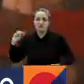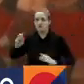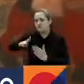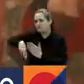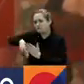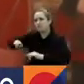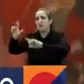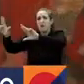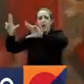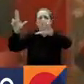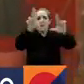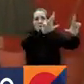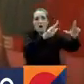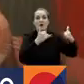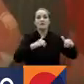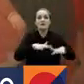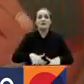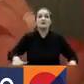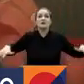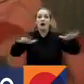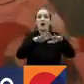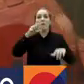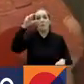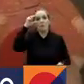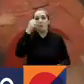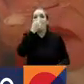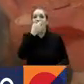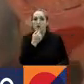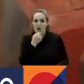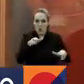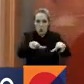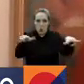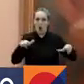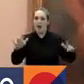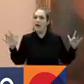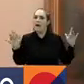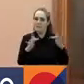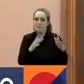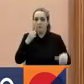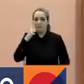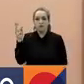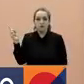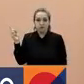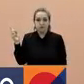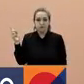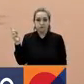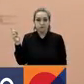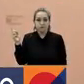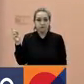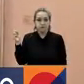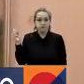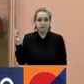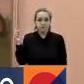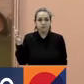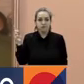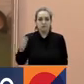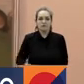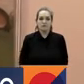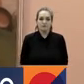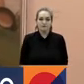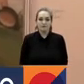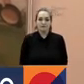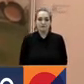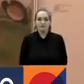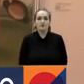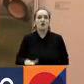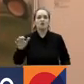maestro Botero. Estamos en la sala Fernando Botero, así se llama, y en este lugar pueden observar en las imágenes que estamos mostrando en este momento una de sus